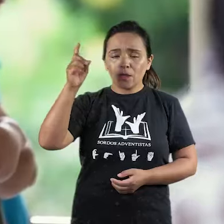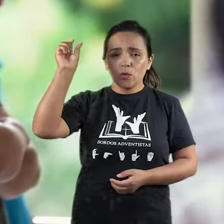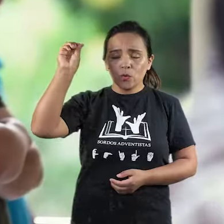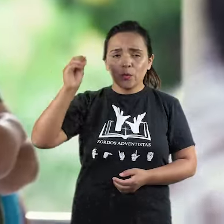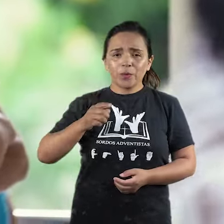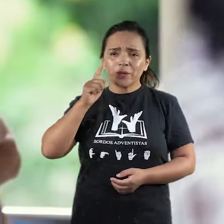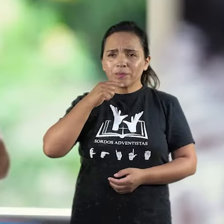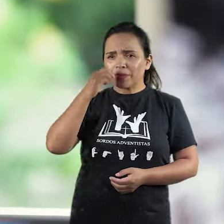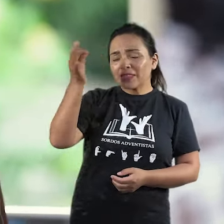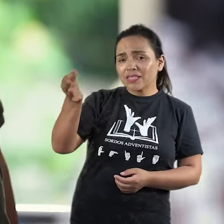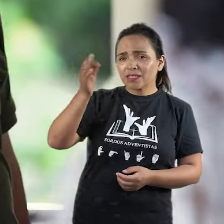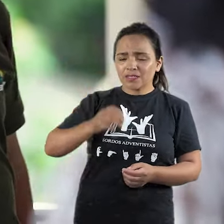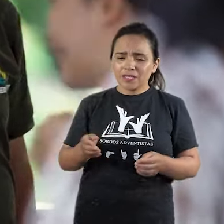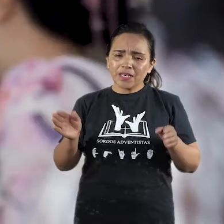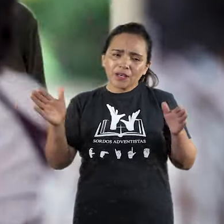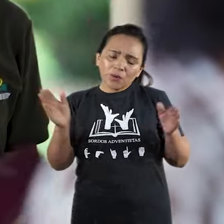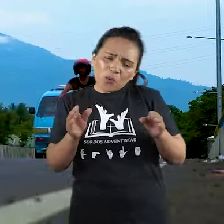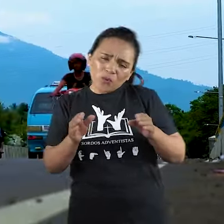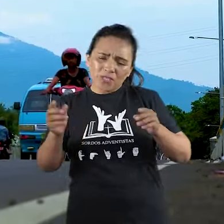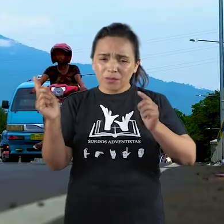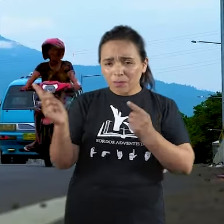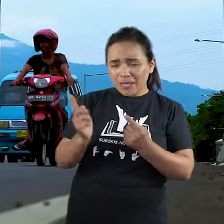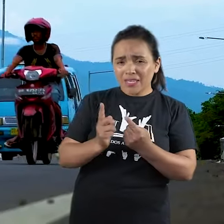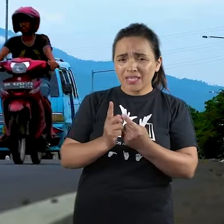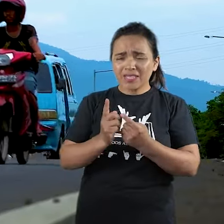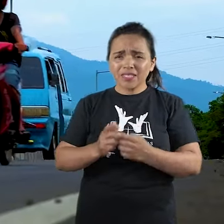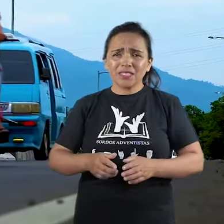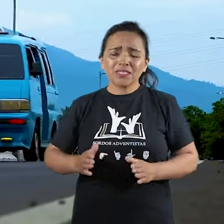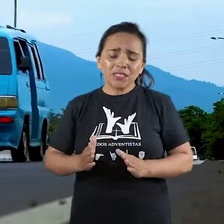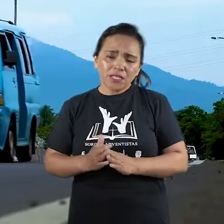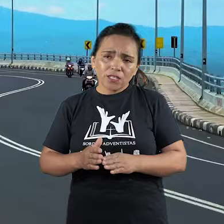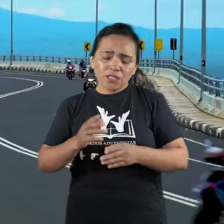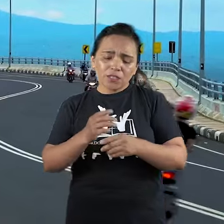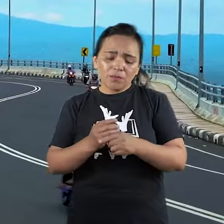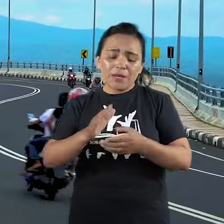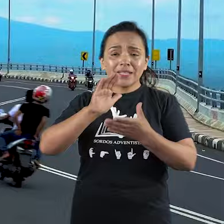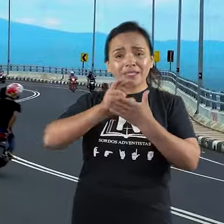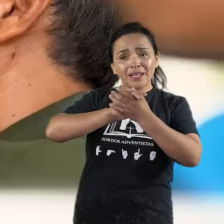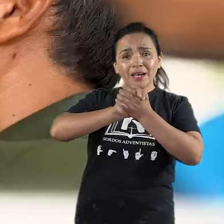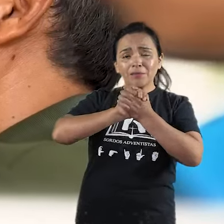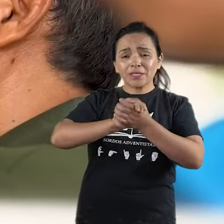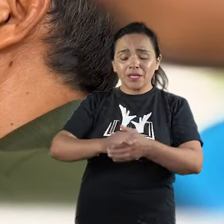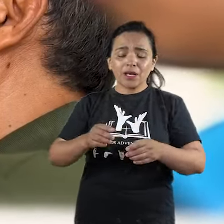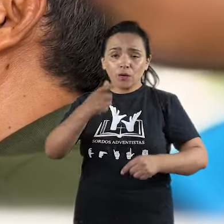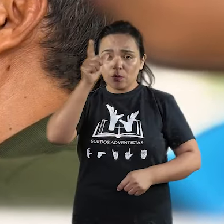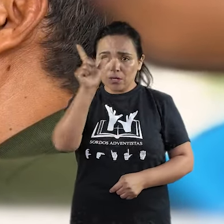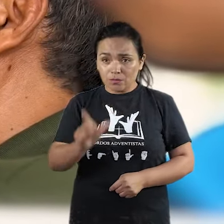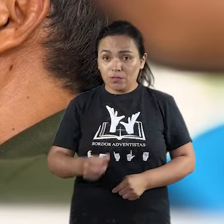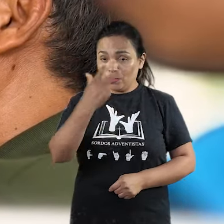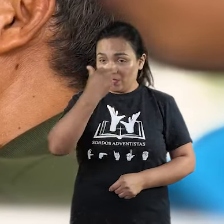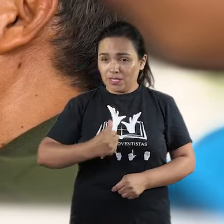probar cosas nuevas y hacer amigos. Después de un día difícil en el trabajo, se sentía muy cansado y decidió que necesitaba un